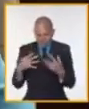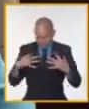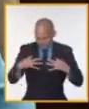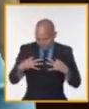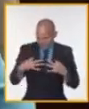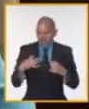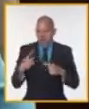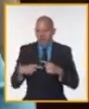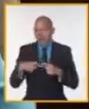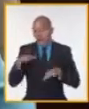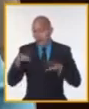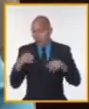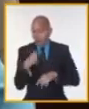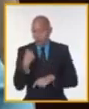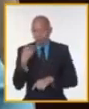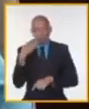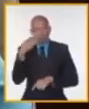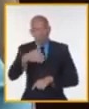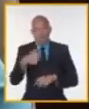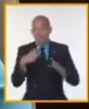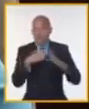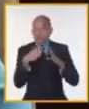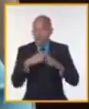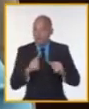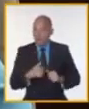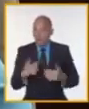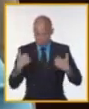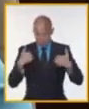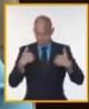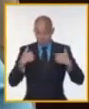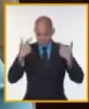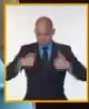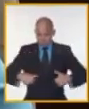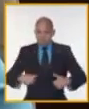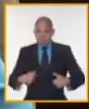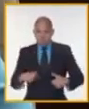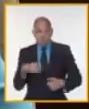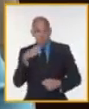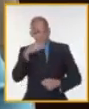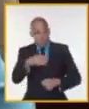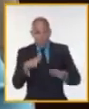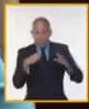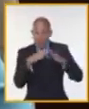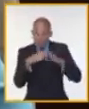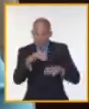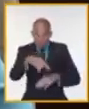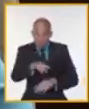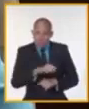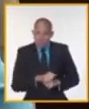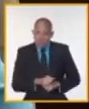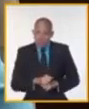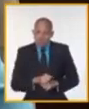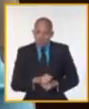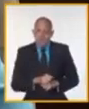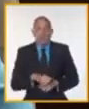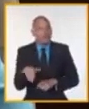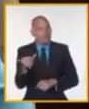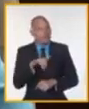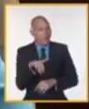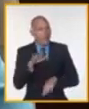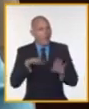casas a visitar familias. Yo en lo personal he ido a casas a visitar familias. Y con las familias también hay que trabajar